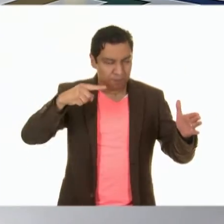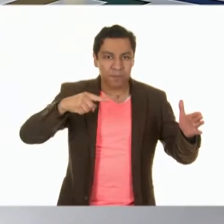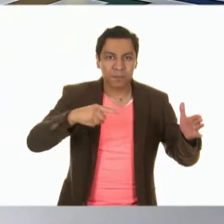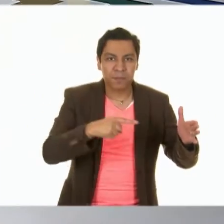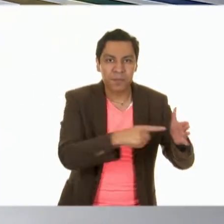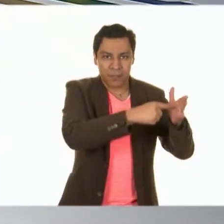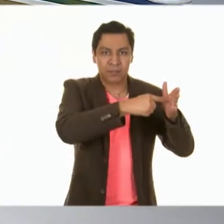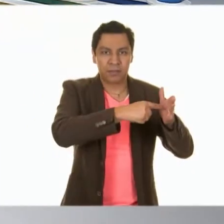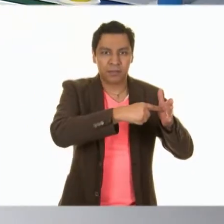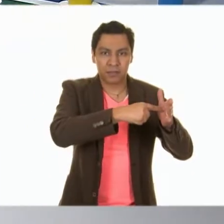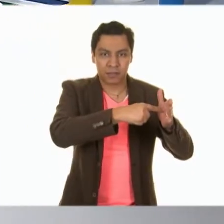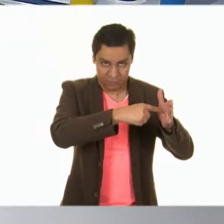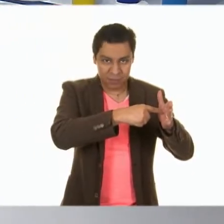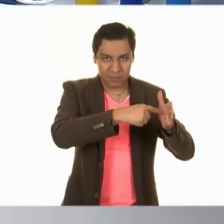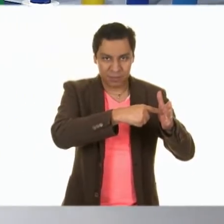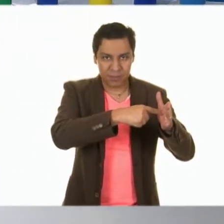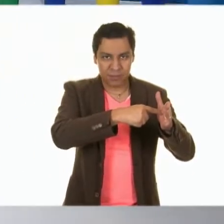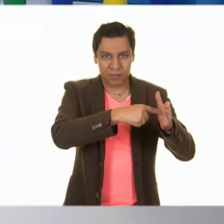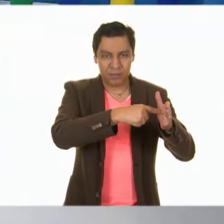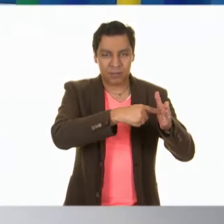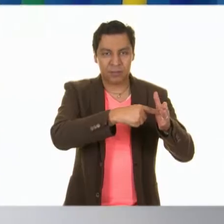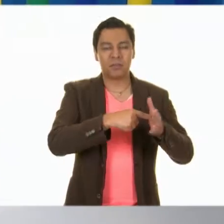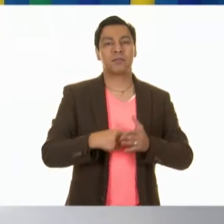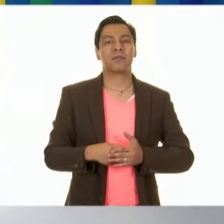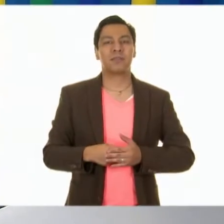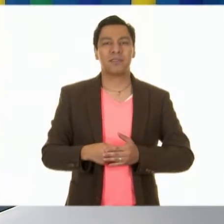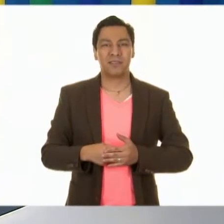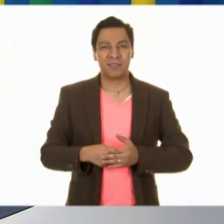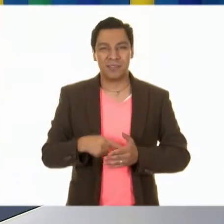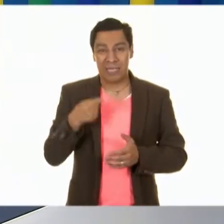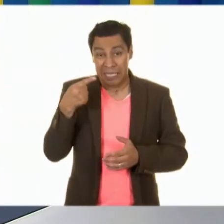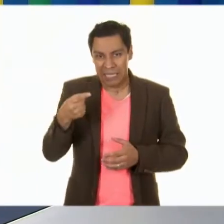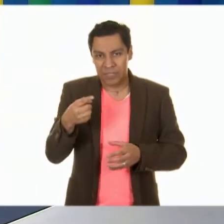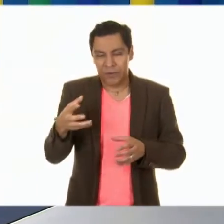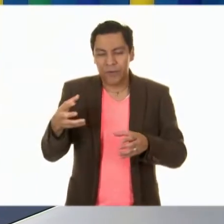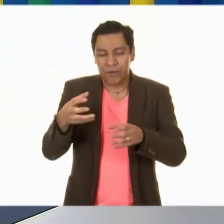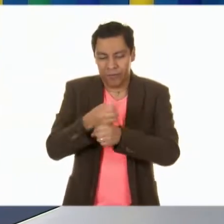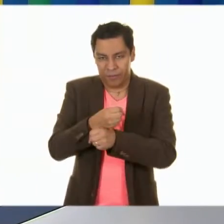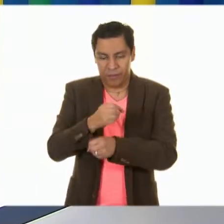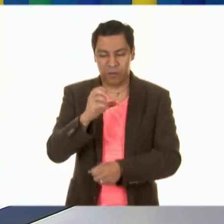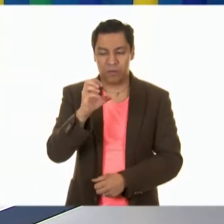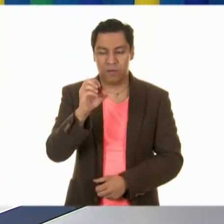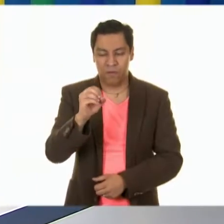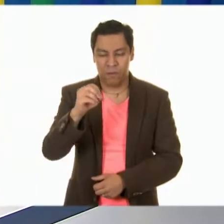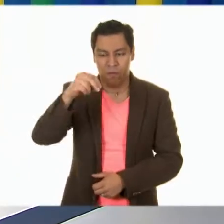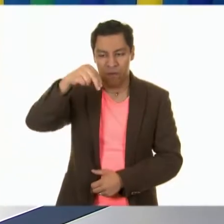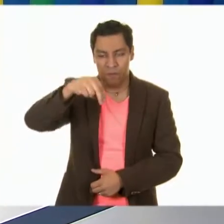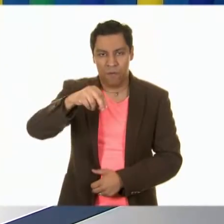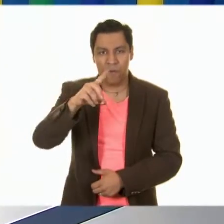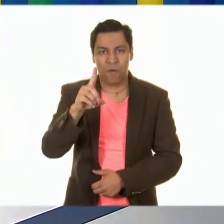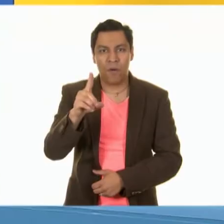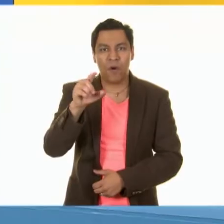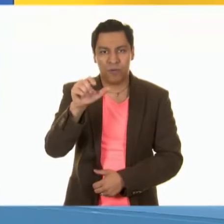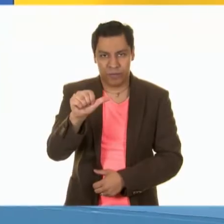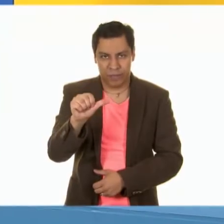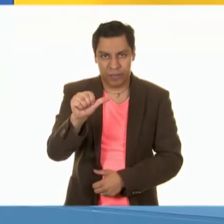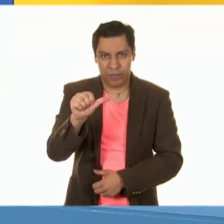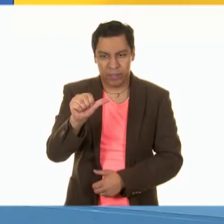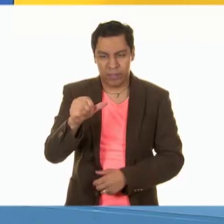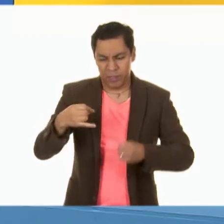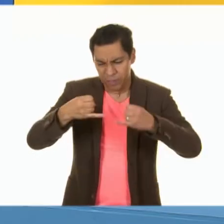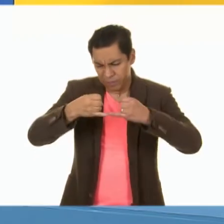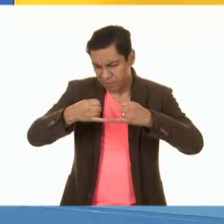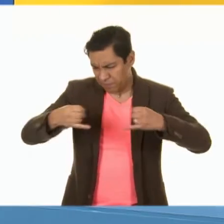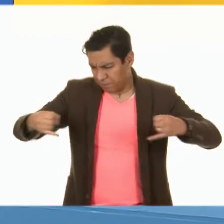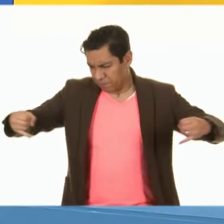es, ¿saben? ¿Ya se dieron cuenta cómo están estas ondas? Sí. Sí, una longitud de onda larga y una es una